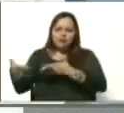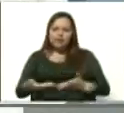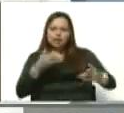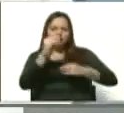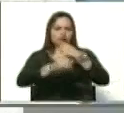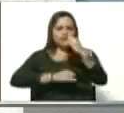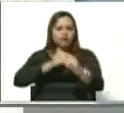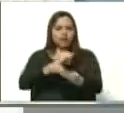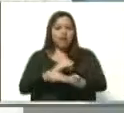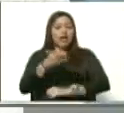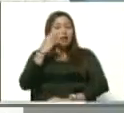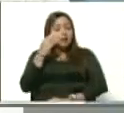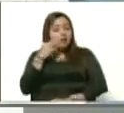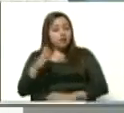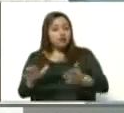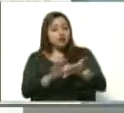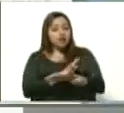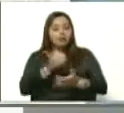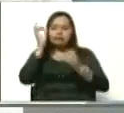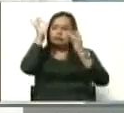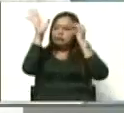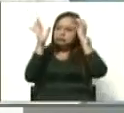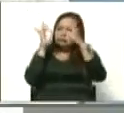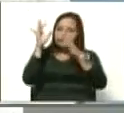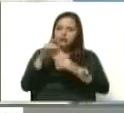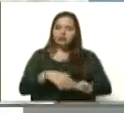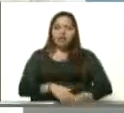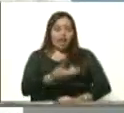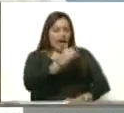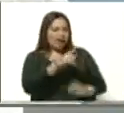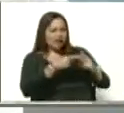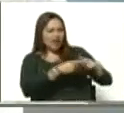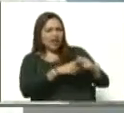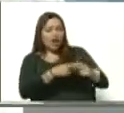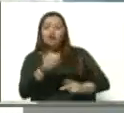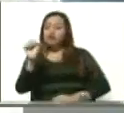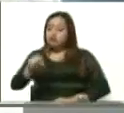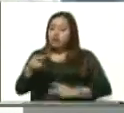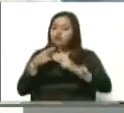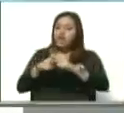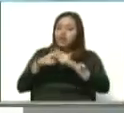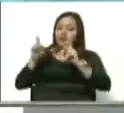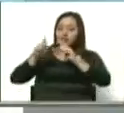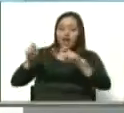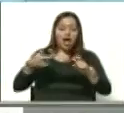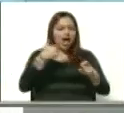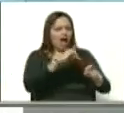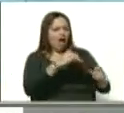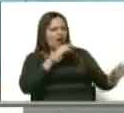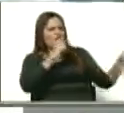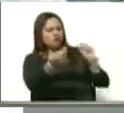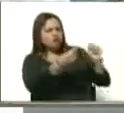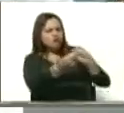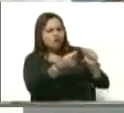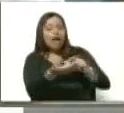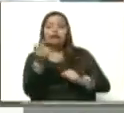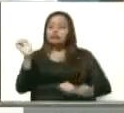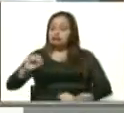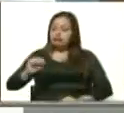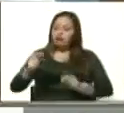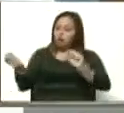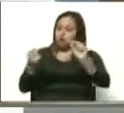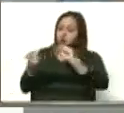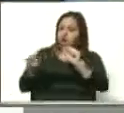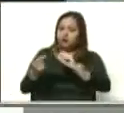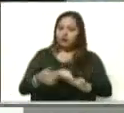internacionales, experiencias en el ámbito creativo, experiencias. Van a haber talleres de formación, foros, conversatorios, okay. Además se va a